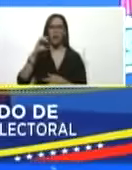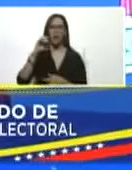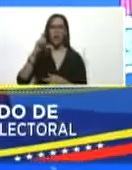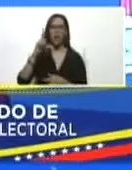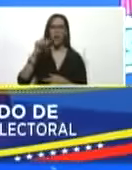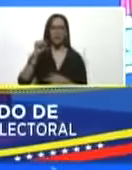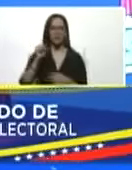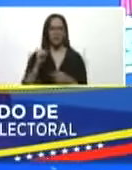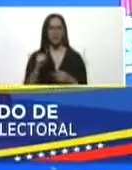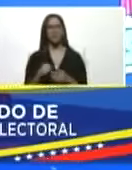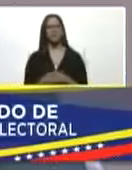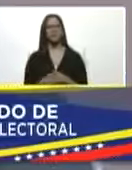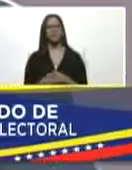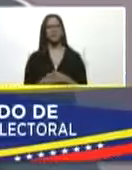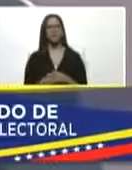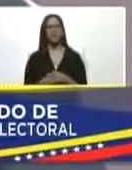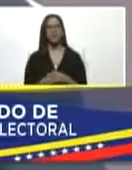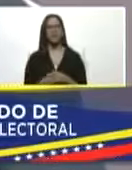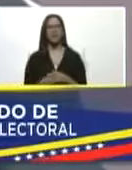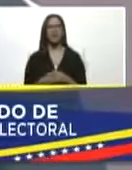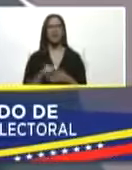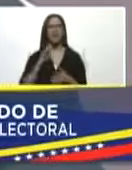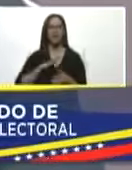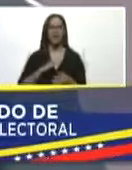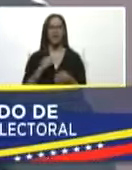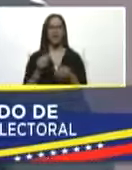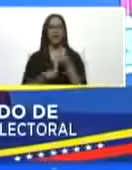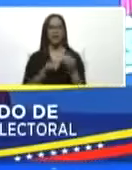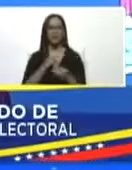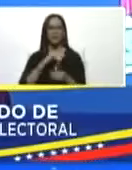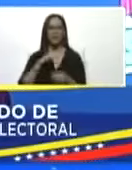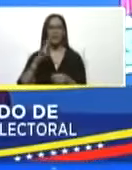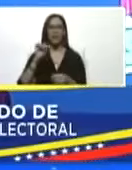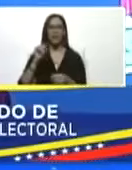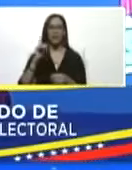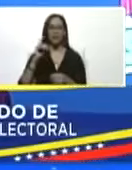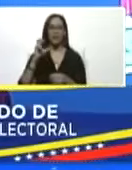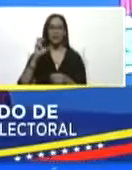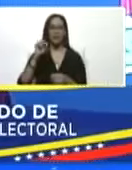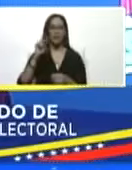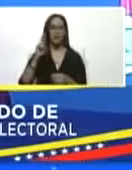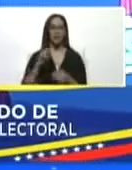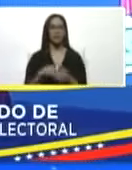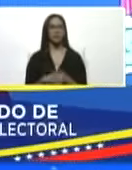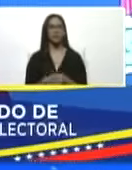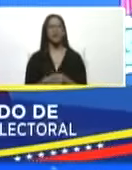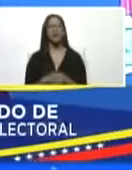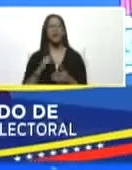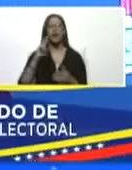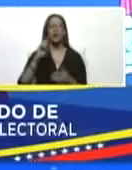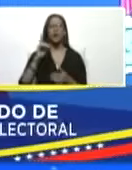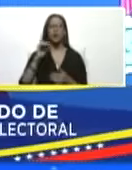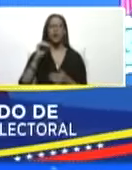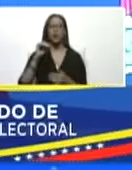Guerra y estará formado por Rander Peña, Rodolfo